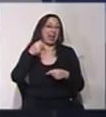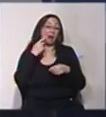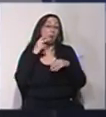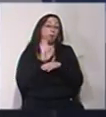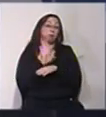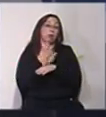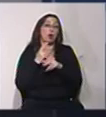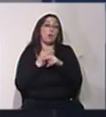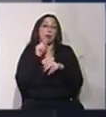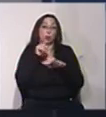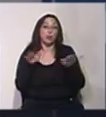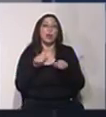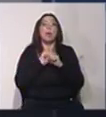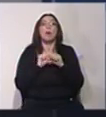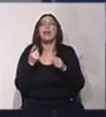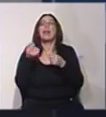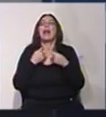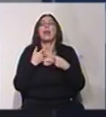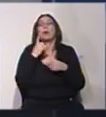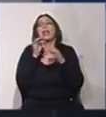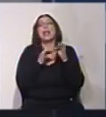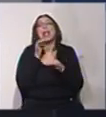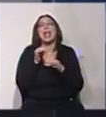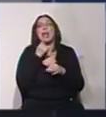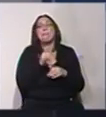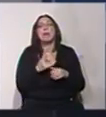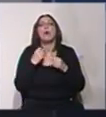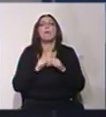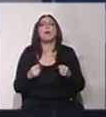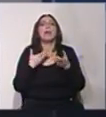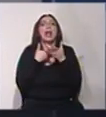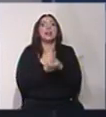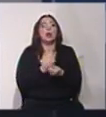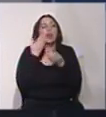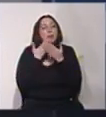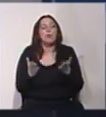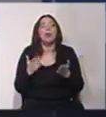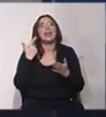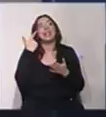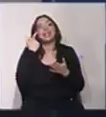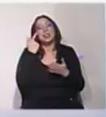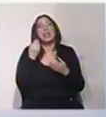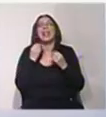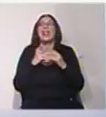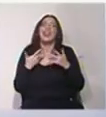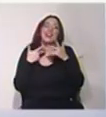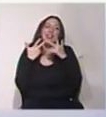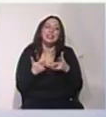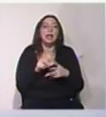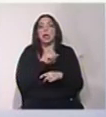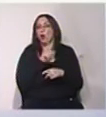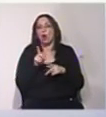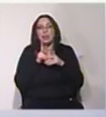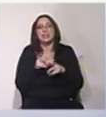llamar por Twitter, dice, ¿podrían dar algún ejemplo más específico de cómo ayudar a alguien que demuestra intenciones de suicidio? ¿Qué decirle, qué no decirle, a qué